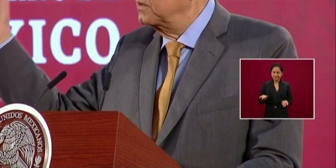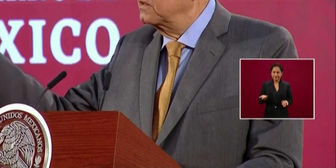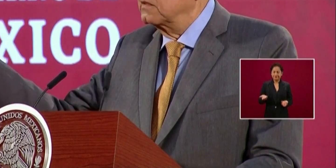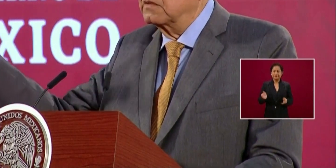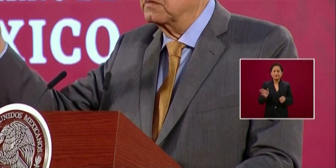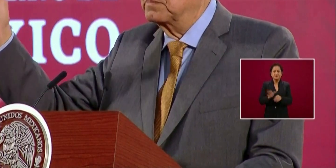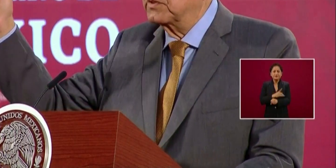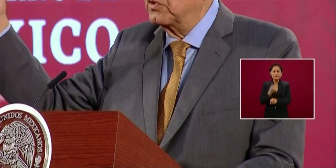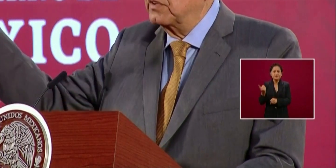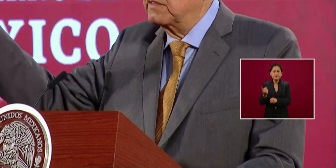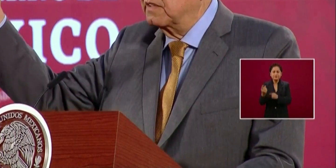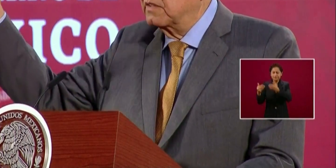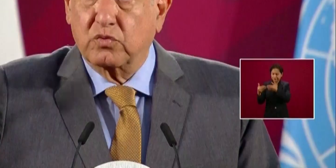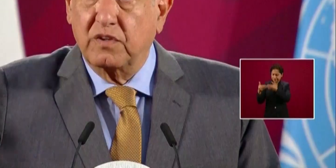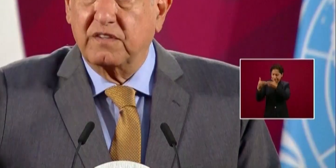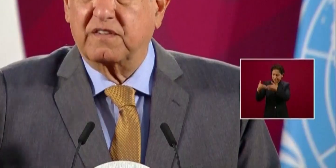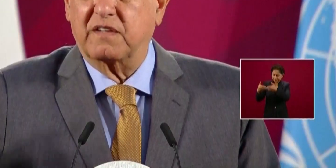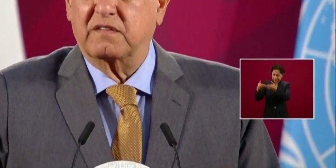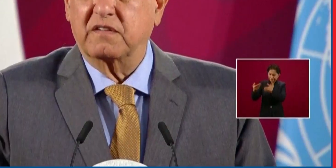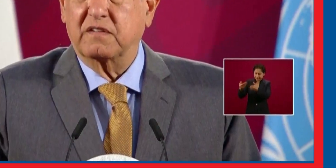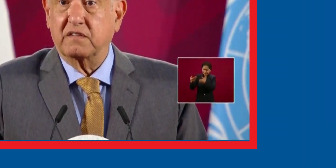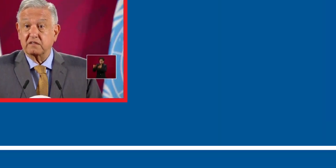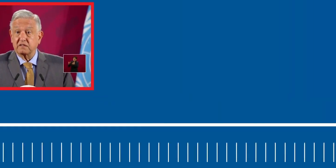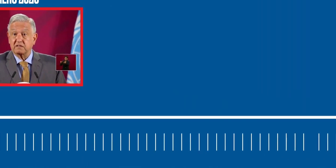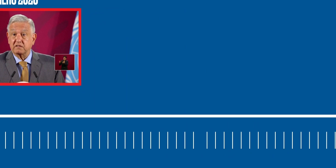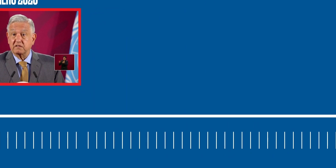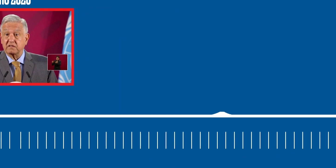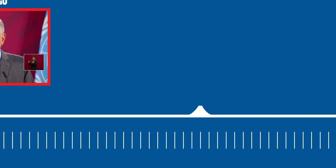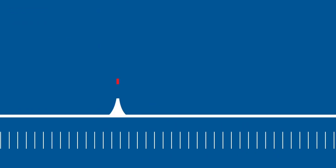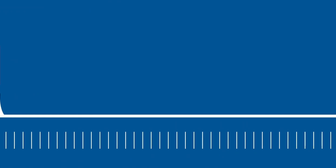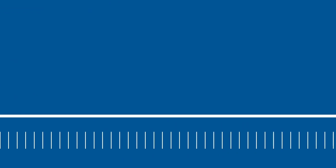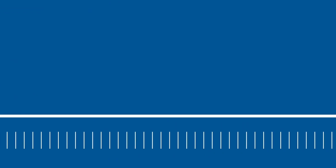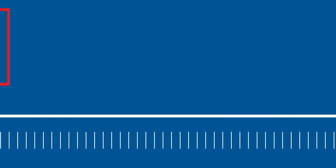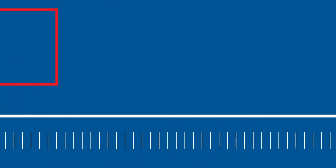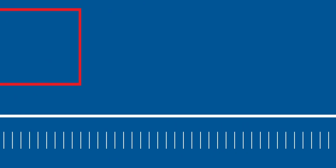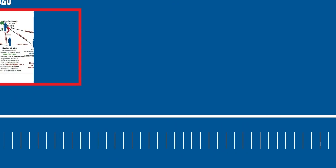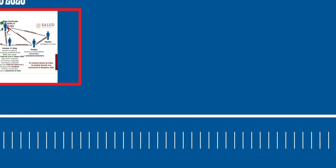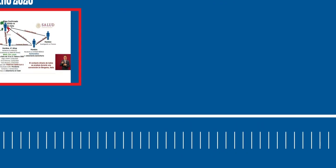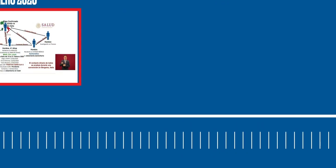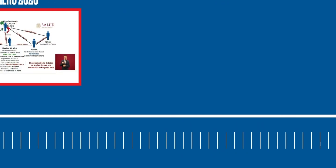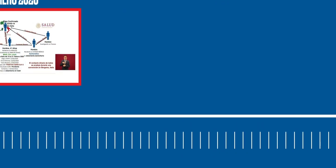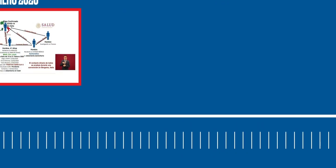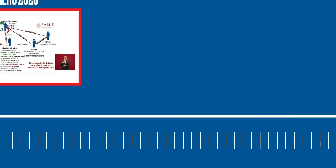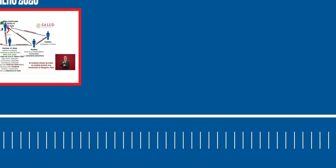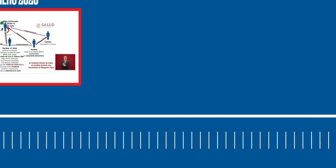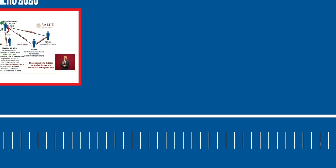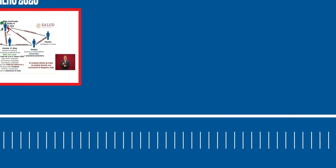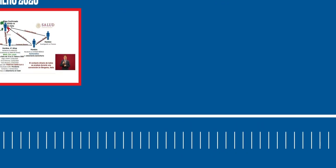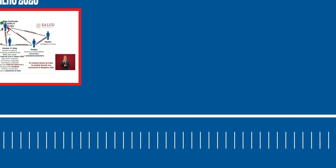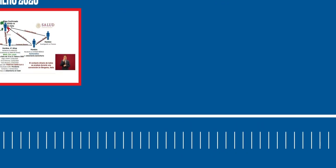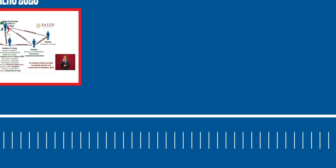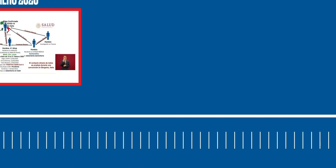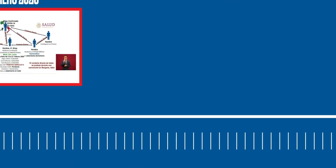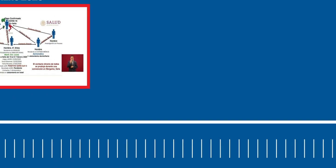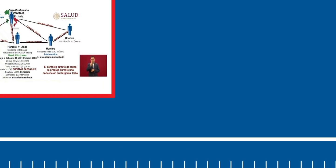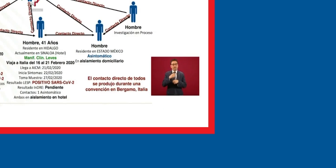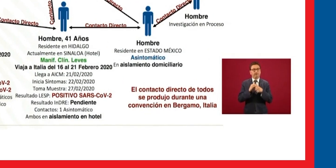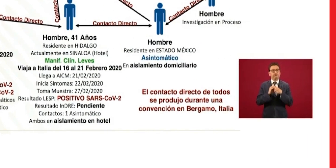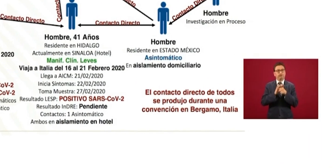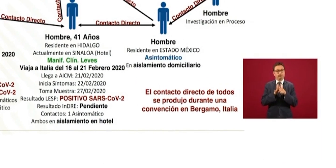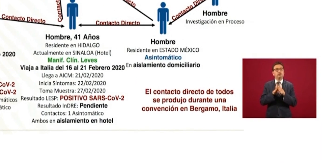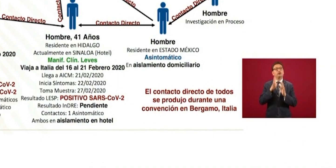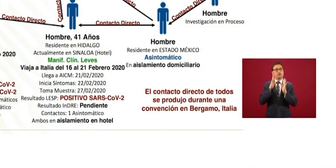de personas, de turistas. De modo que tenemos ya un caso confirmado de coronavirus.